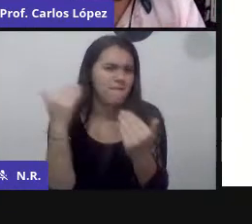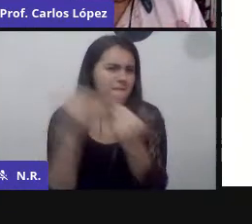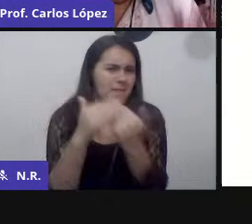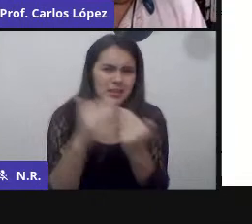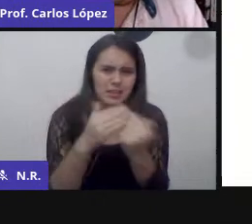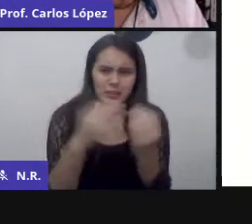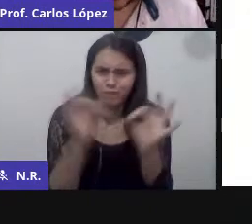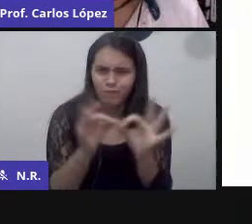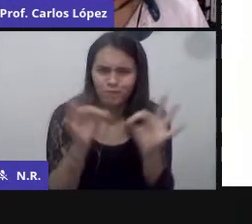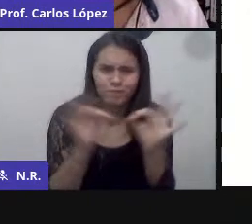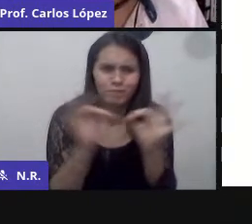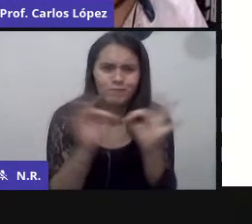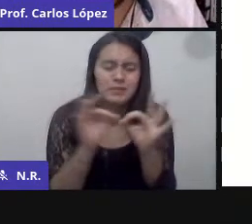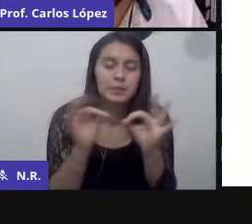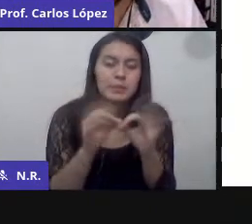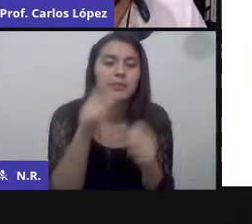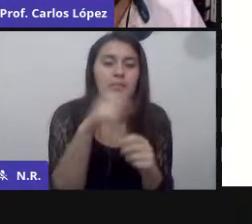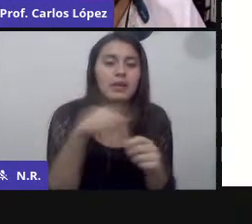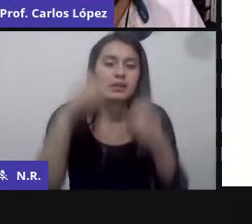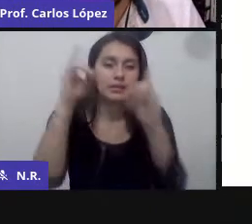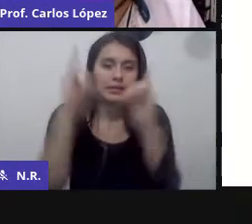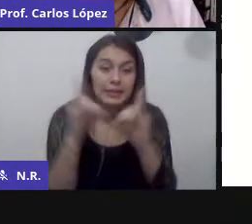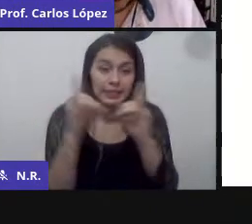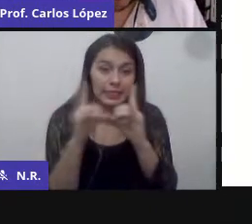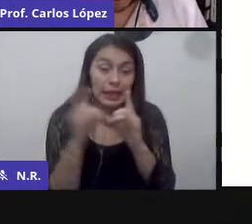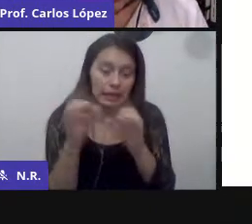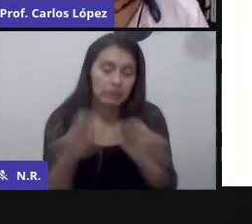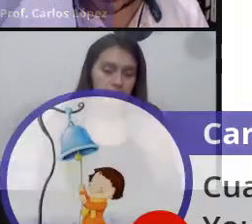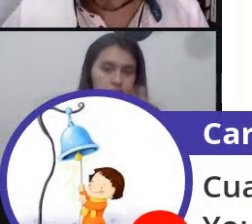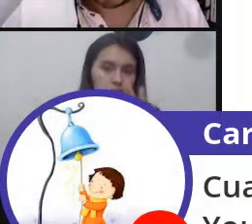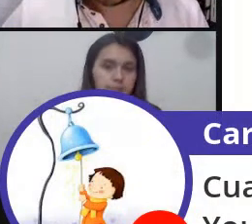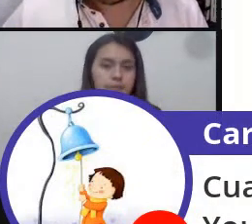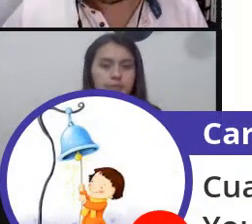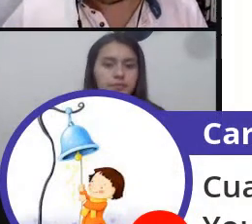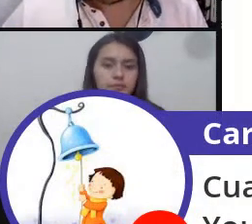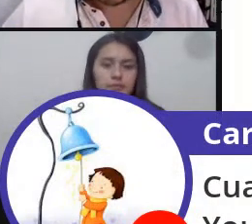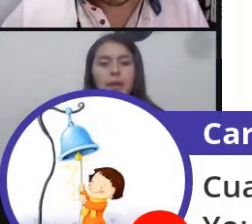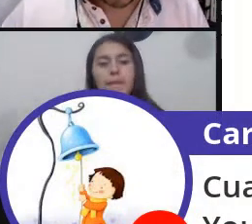repito, en la conexión de internet. Miren esta pregunta, George.